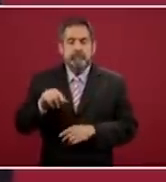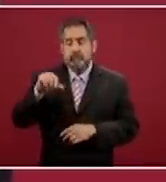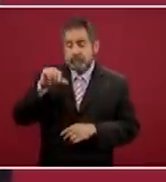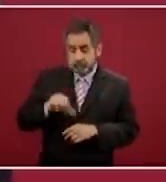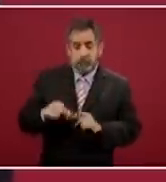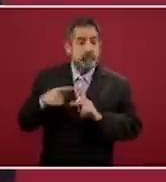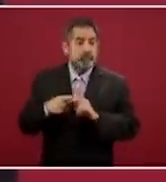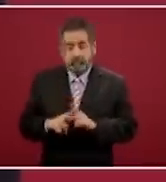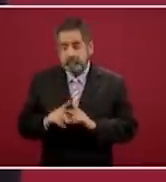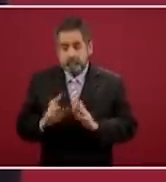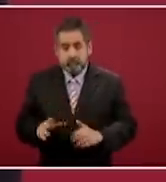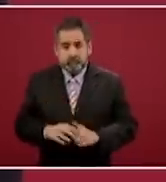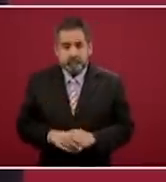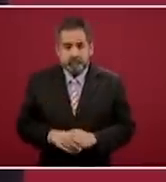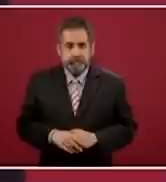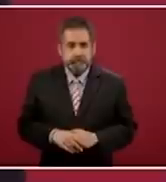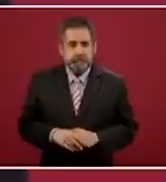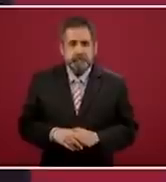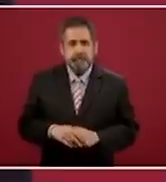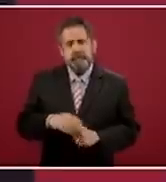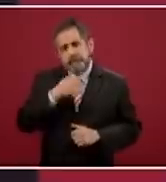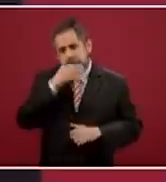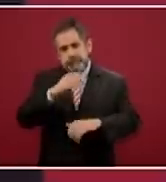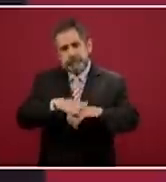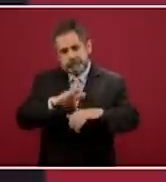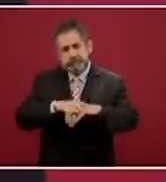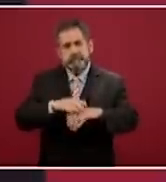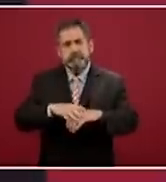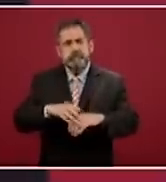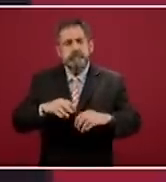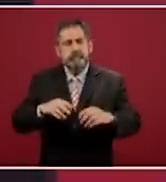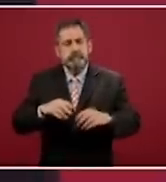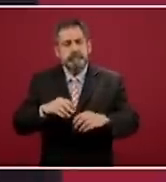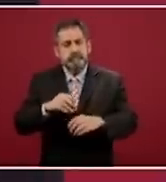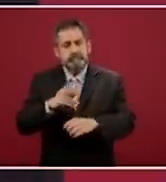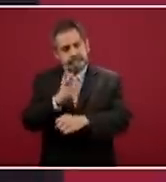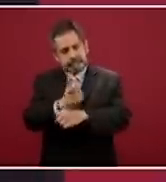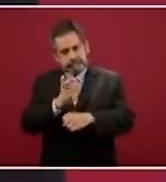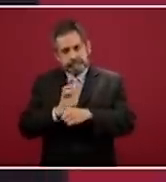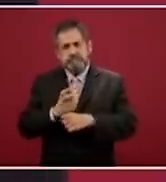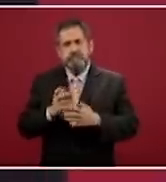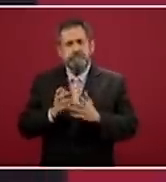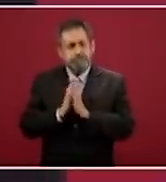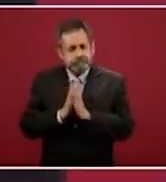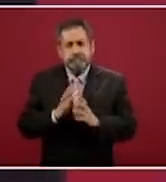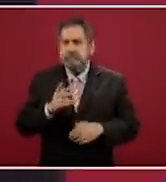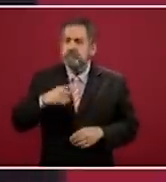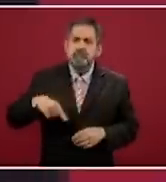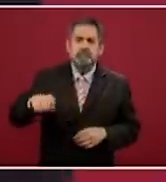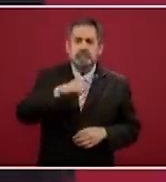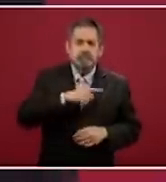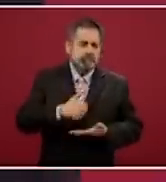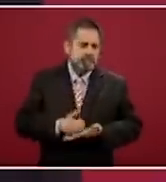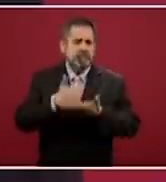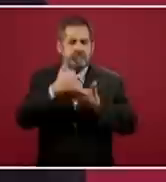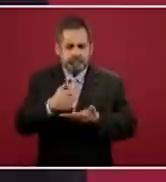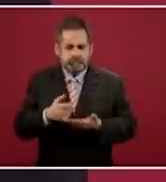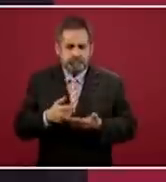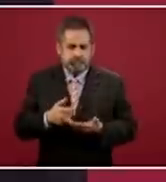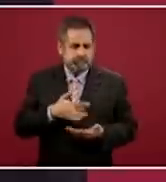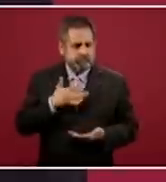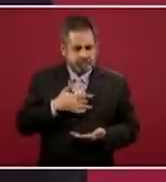hoy. Termino pues invitándoles a que participen, que ayuden, que